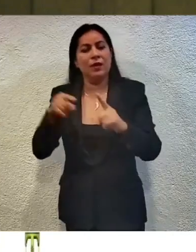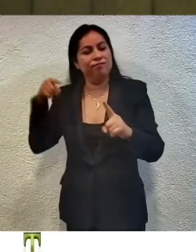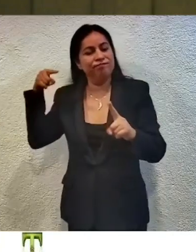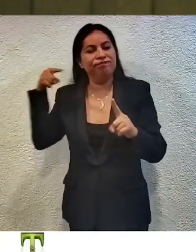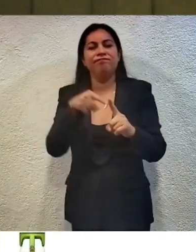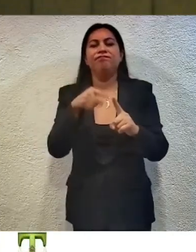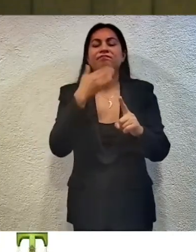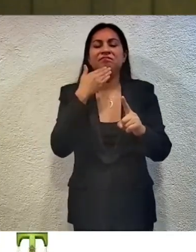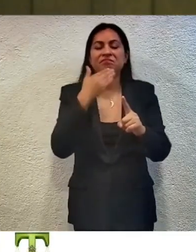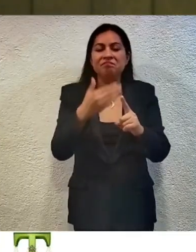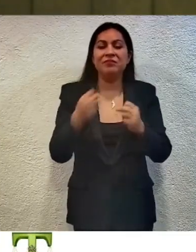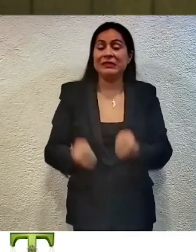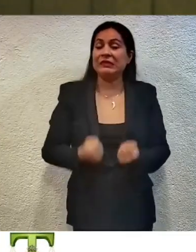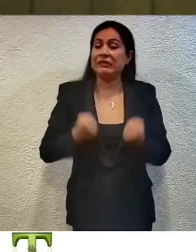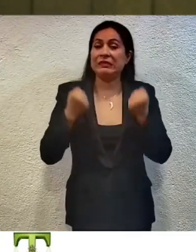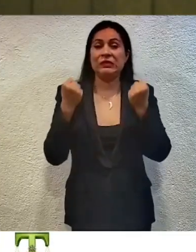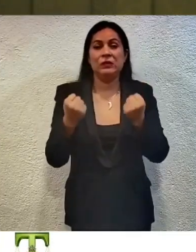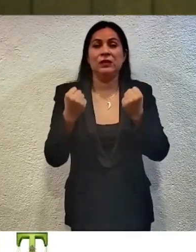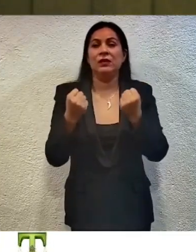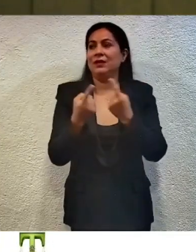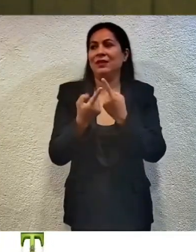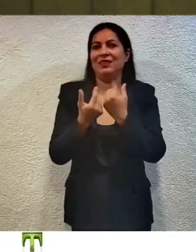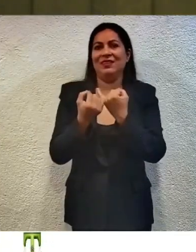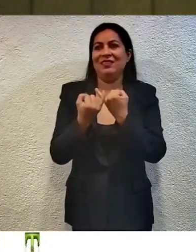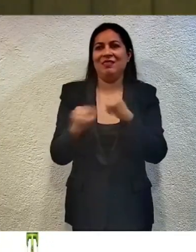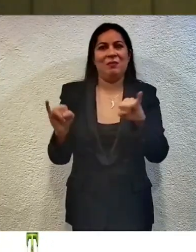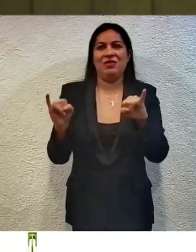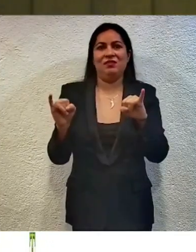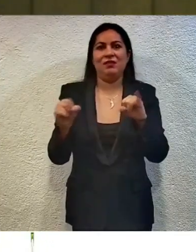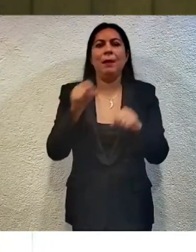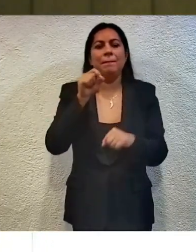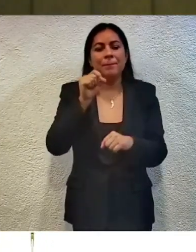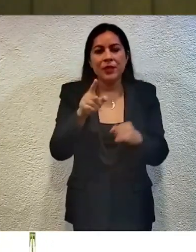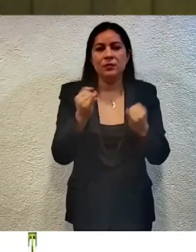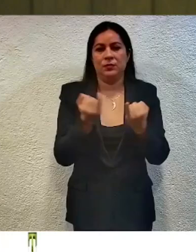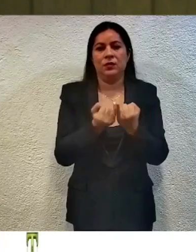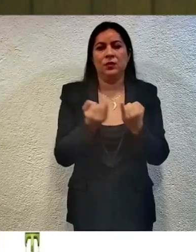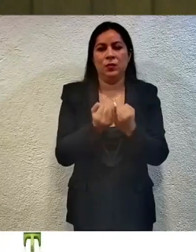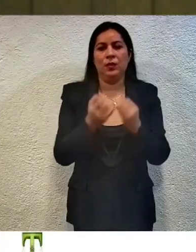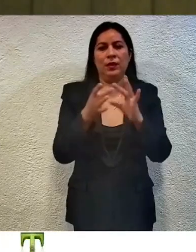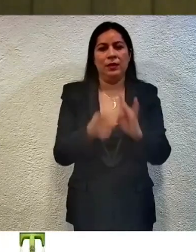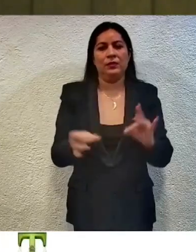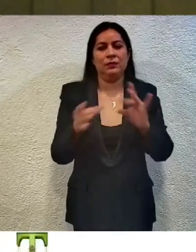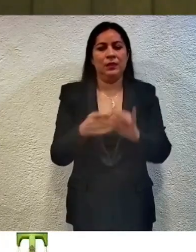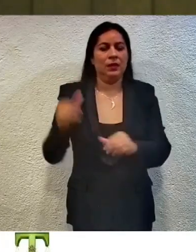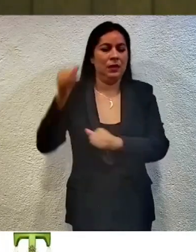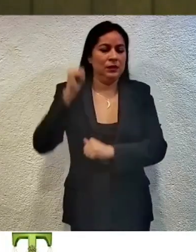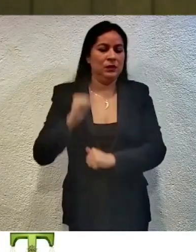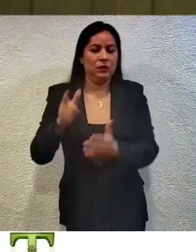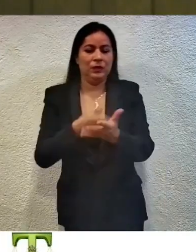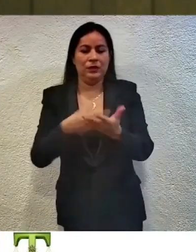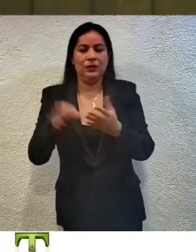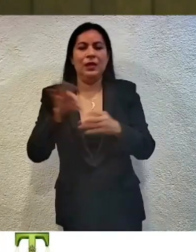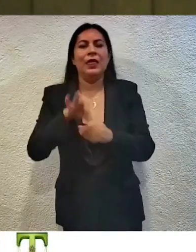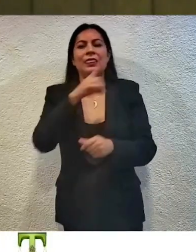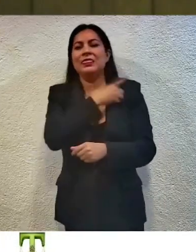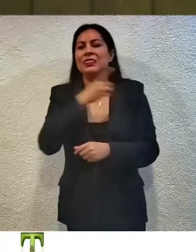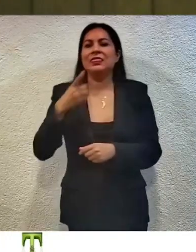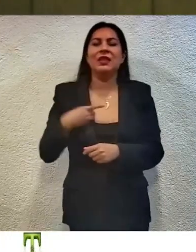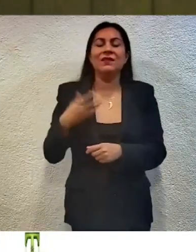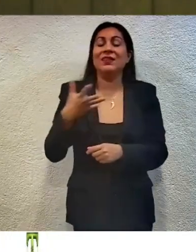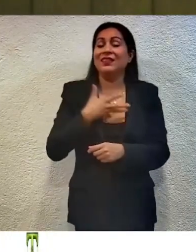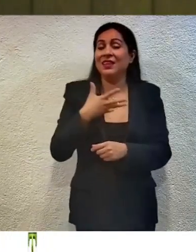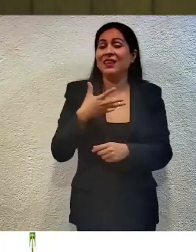objetividad, certeza e independencia. Asimismo, señala que las autoridades electorales deberán de